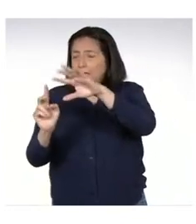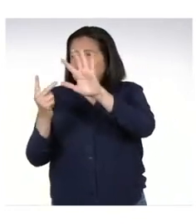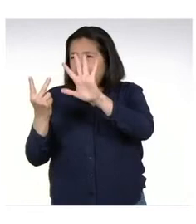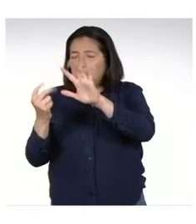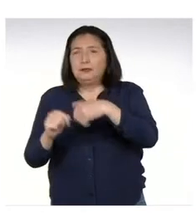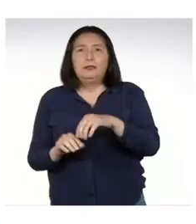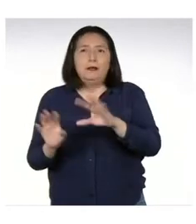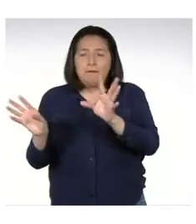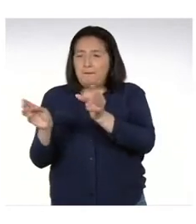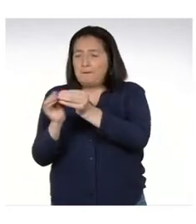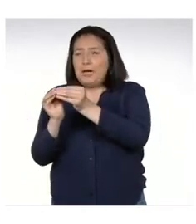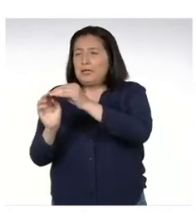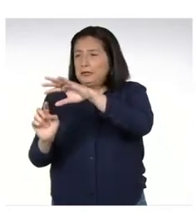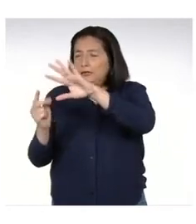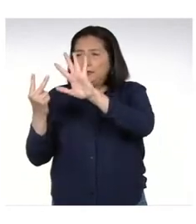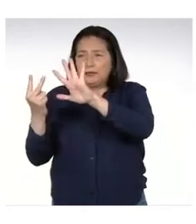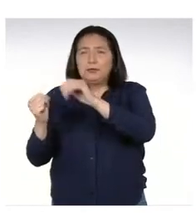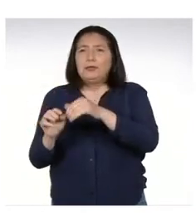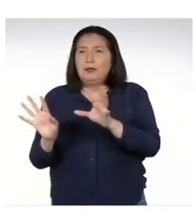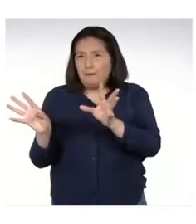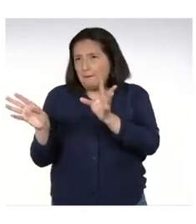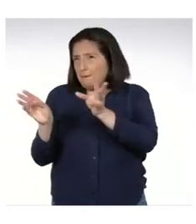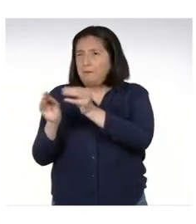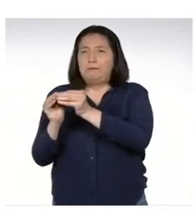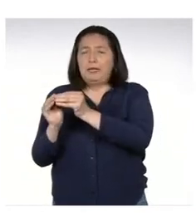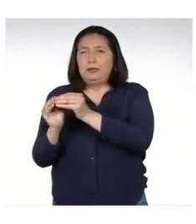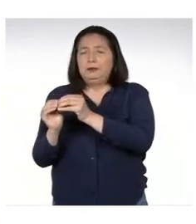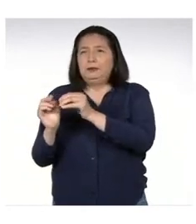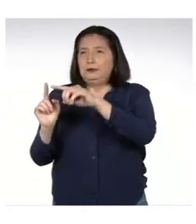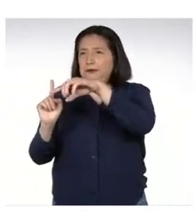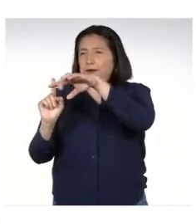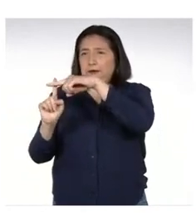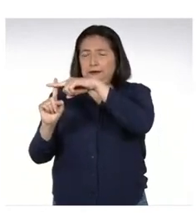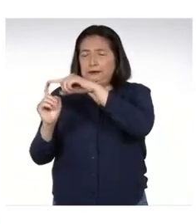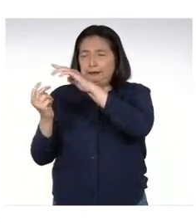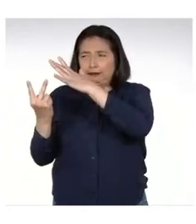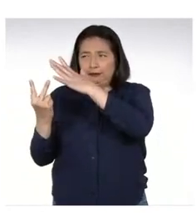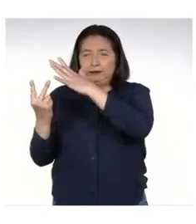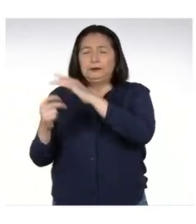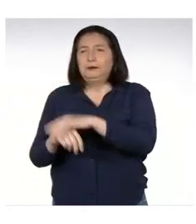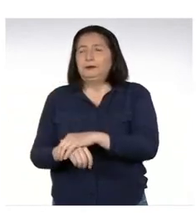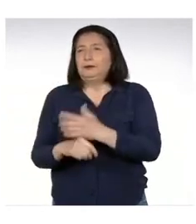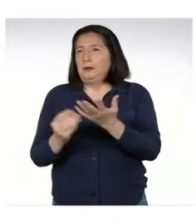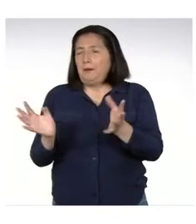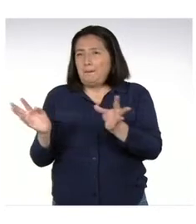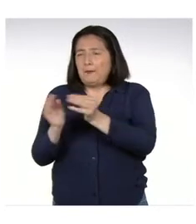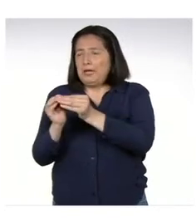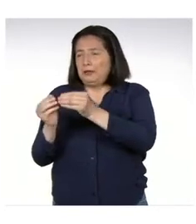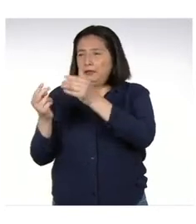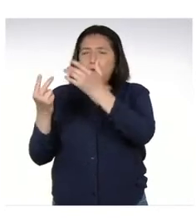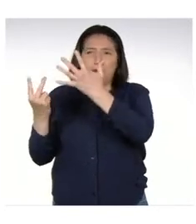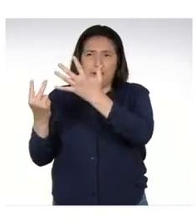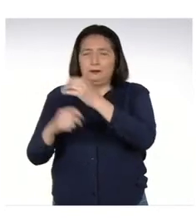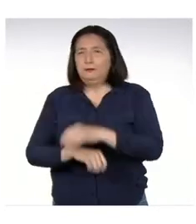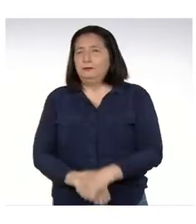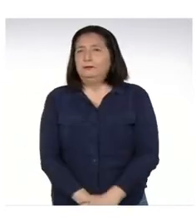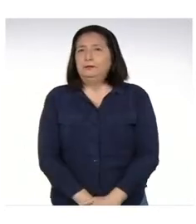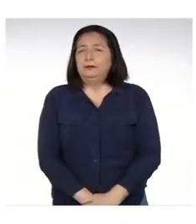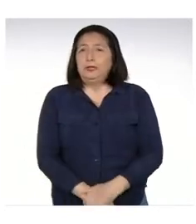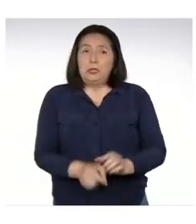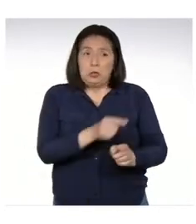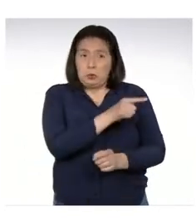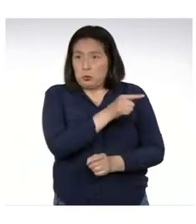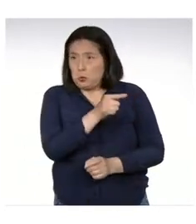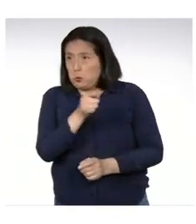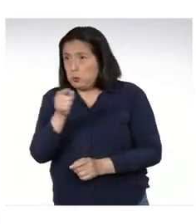7 más 7 más 7 más 7.